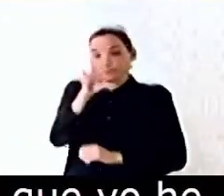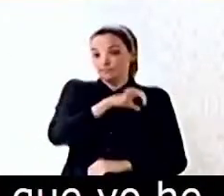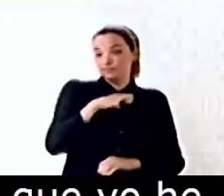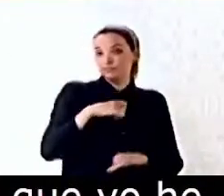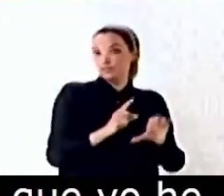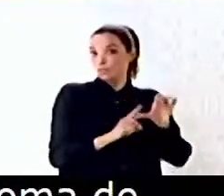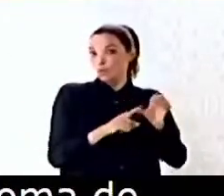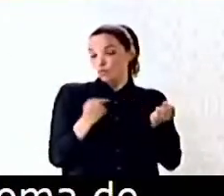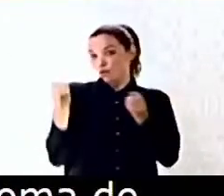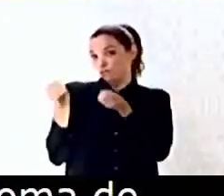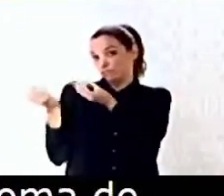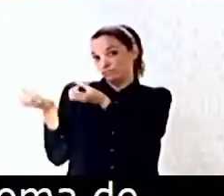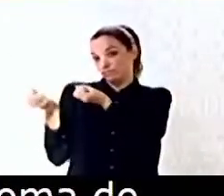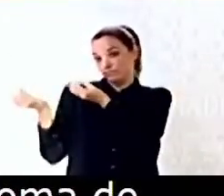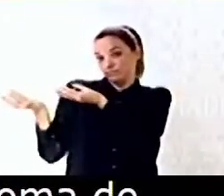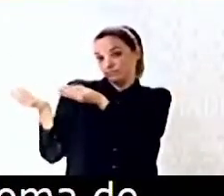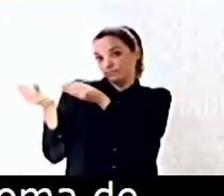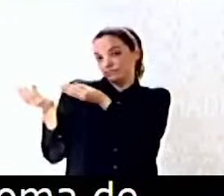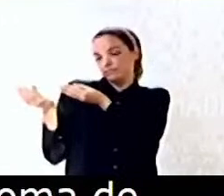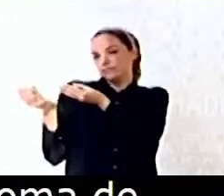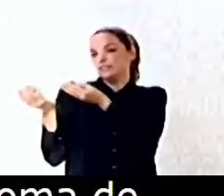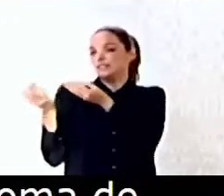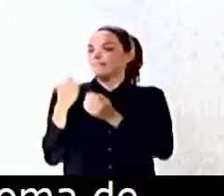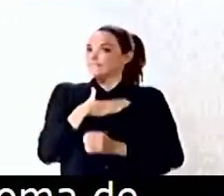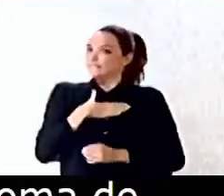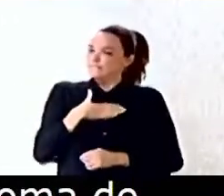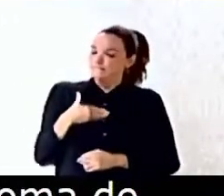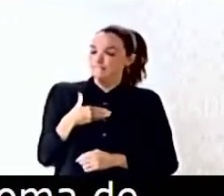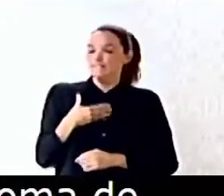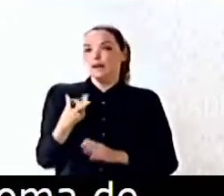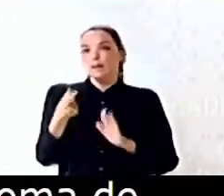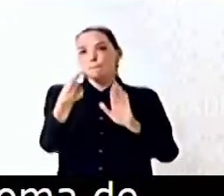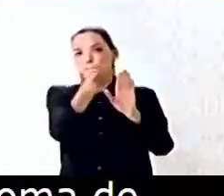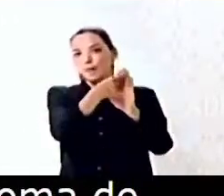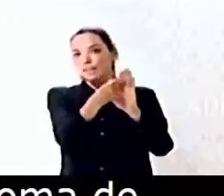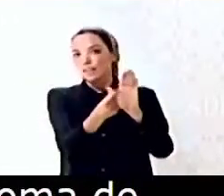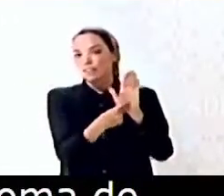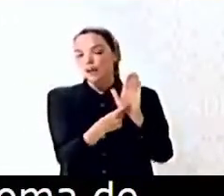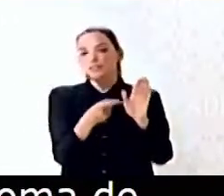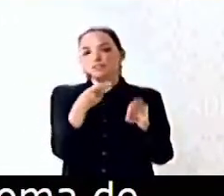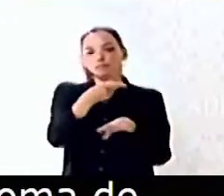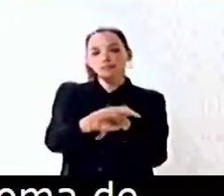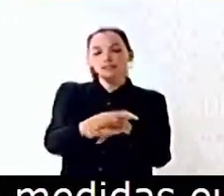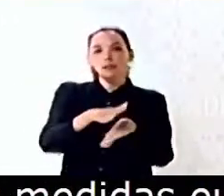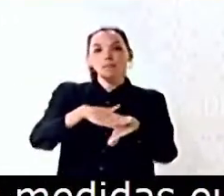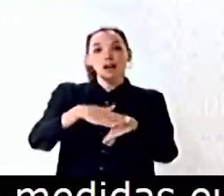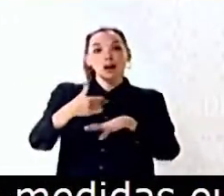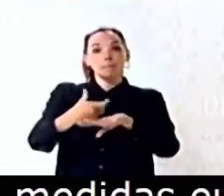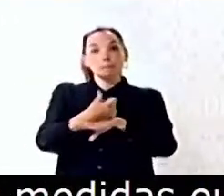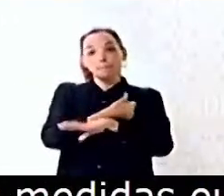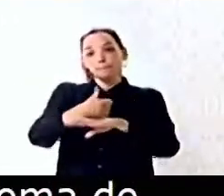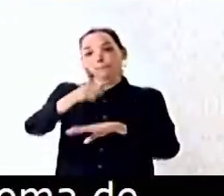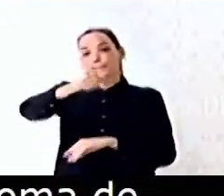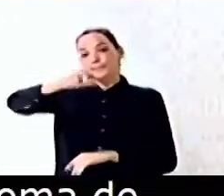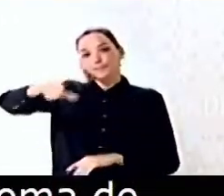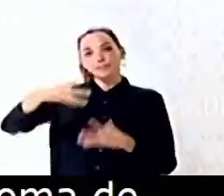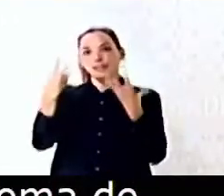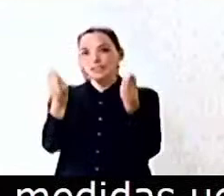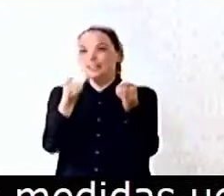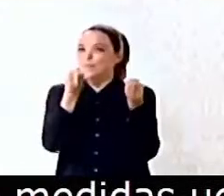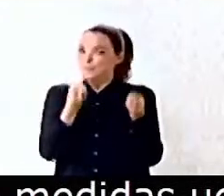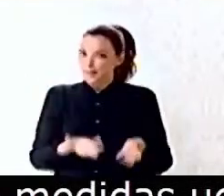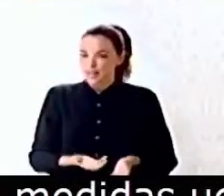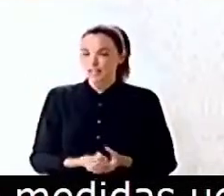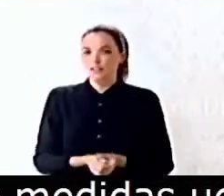que vayamos a una serie de medidas que las entienda bien la población, que no sean